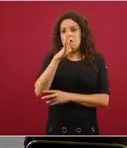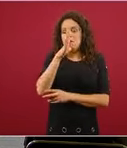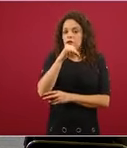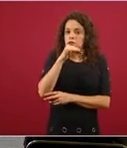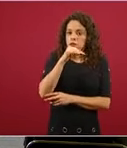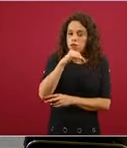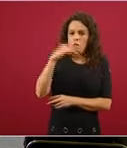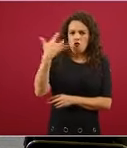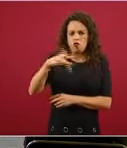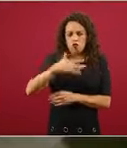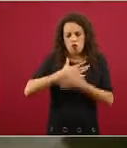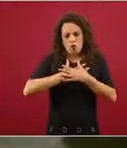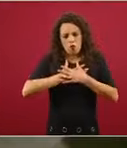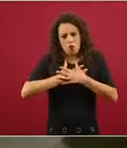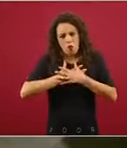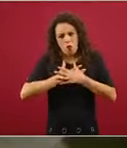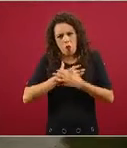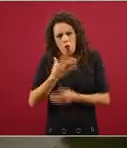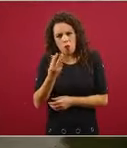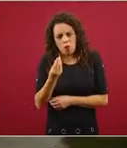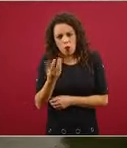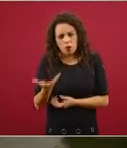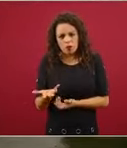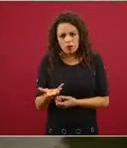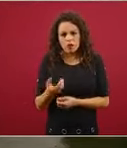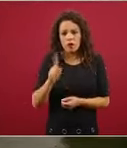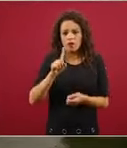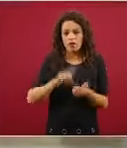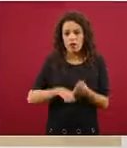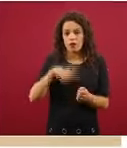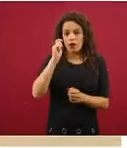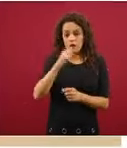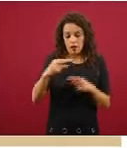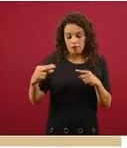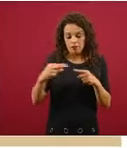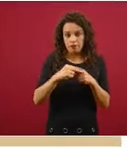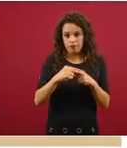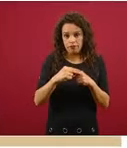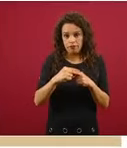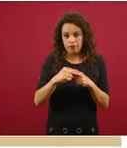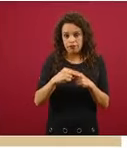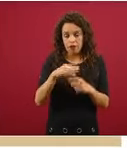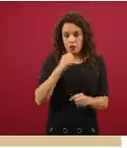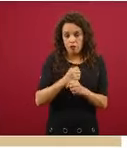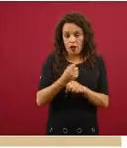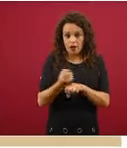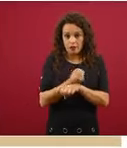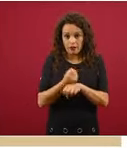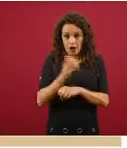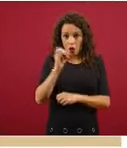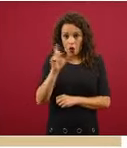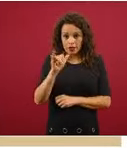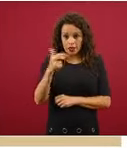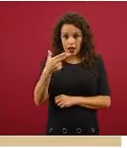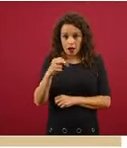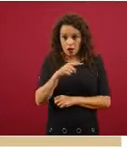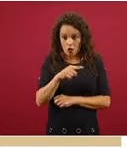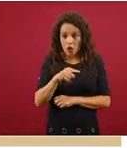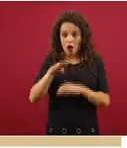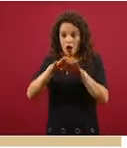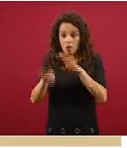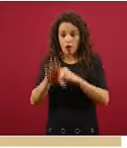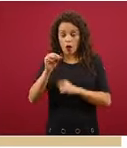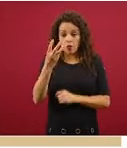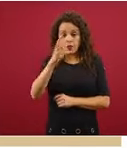dolor en el pecho o un nivel de oxigenación por debajo del 93%, deben acudir de forma